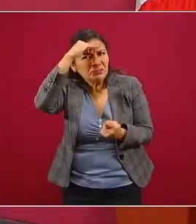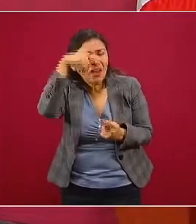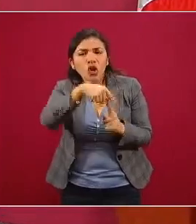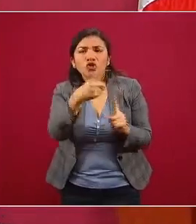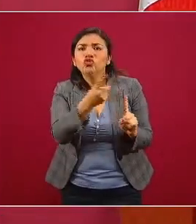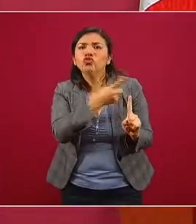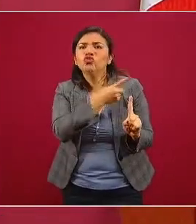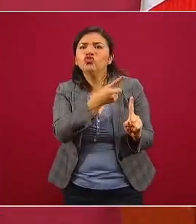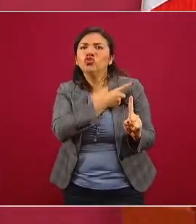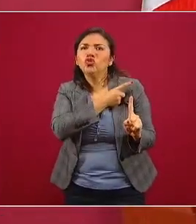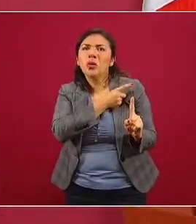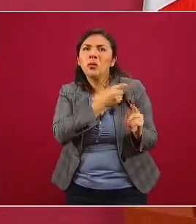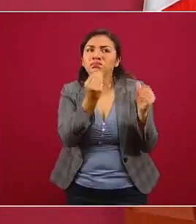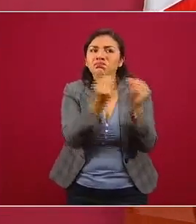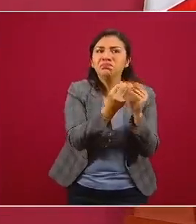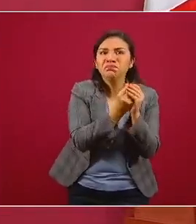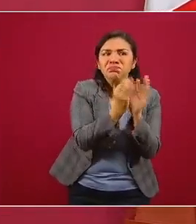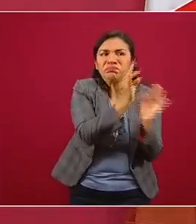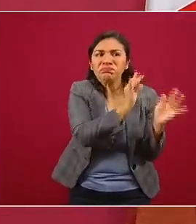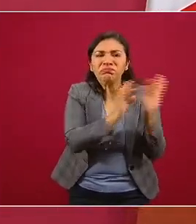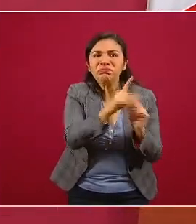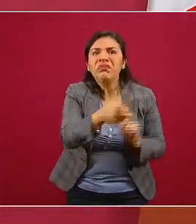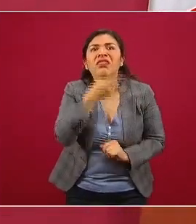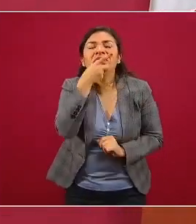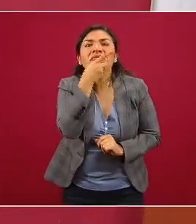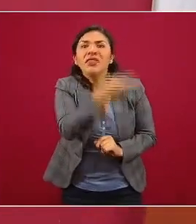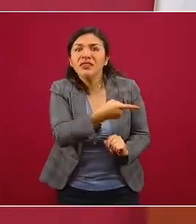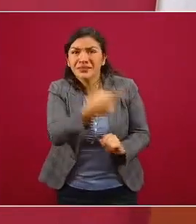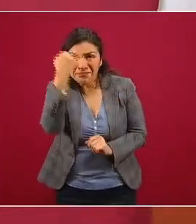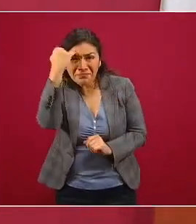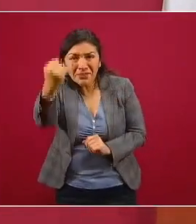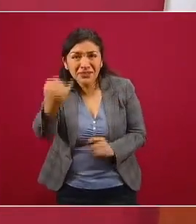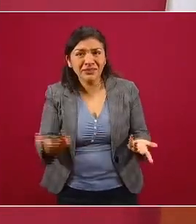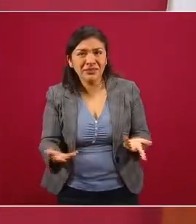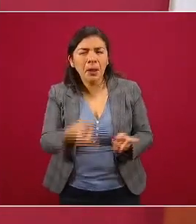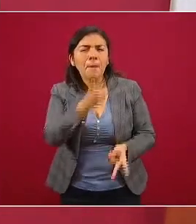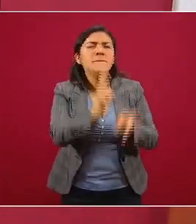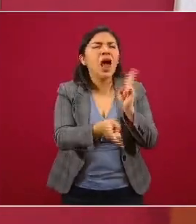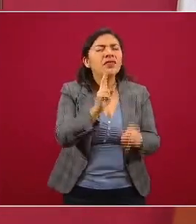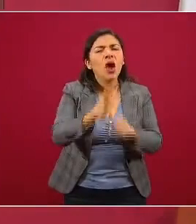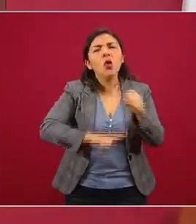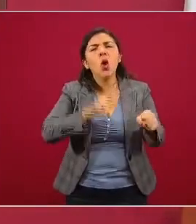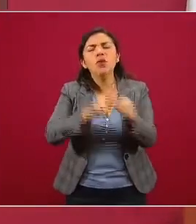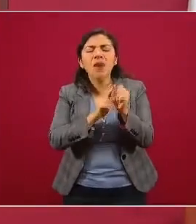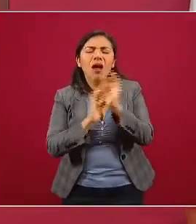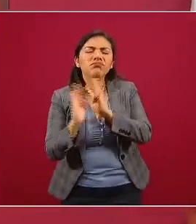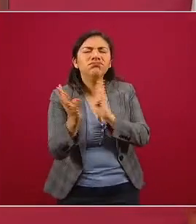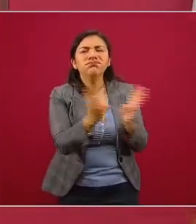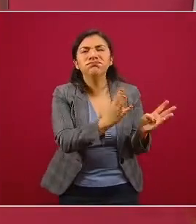expresan en lo privado, en las pláticas,